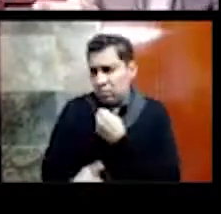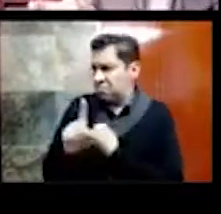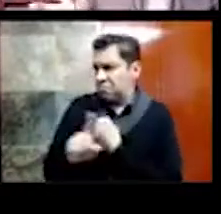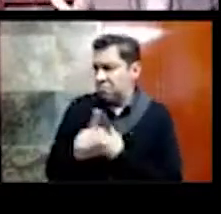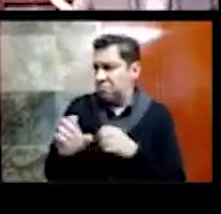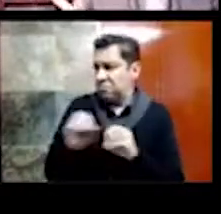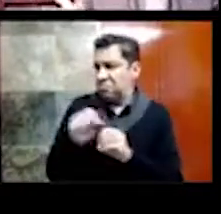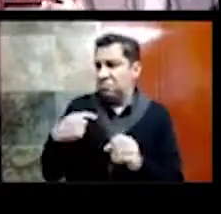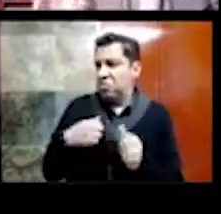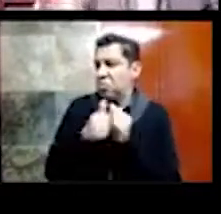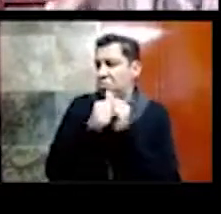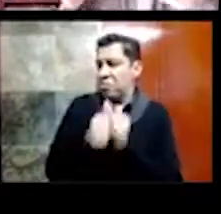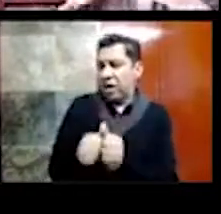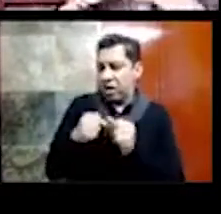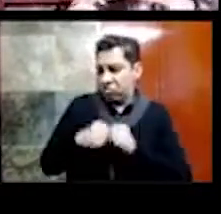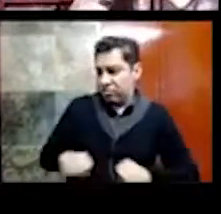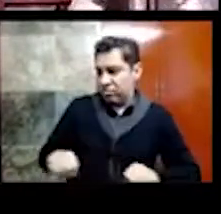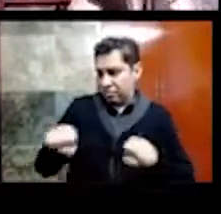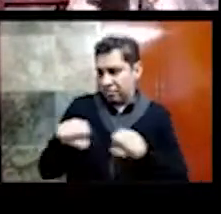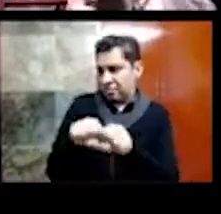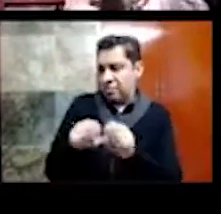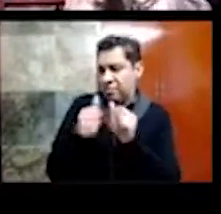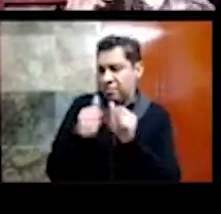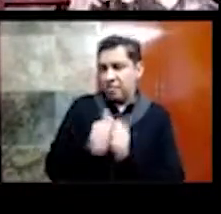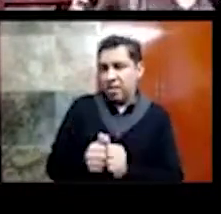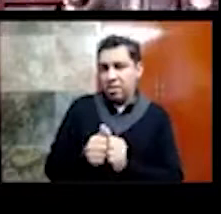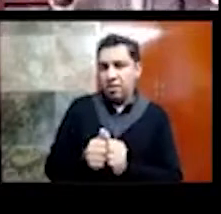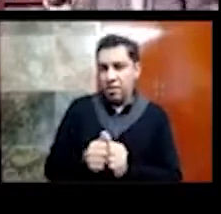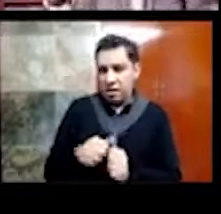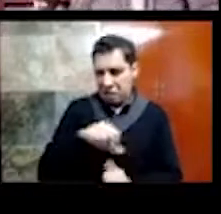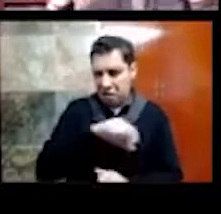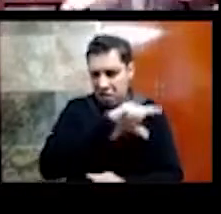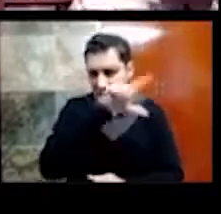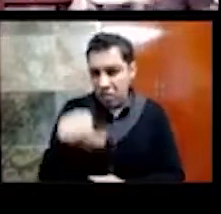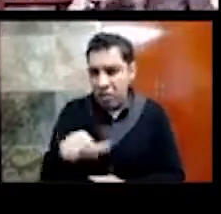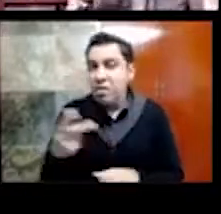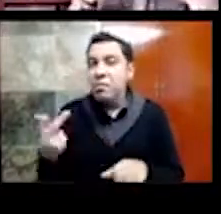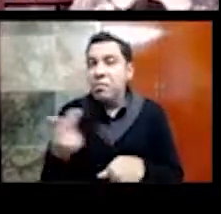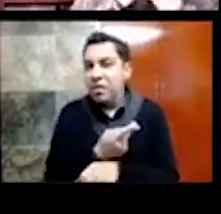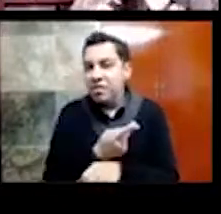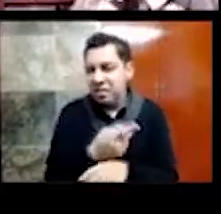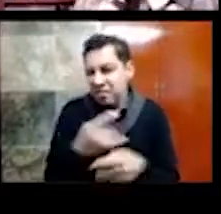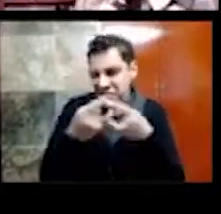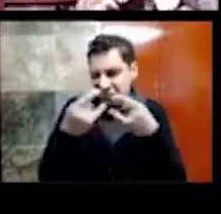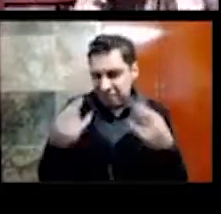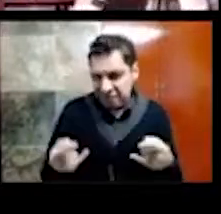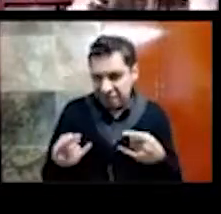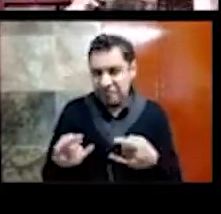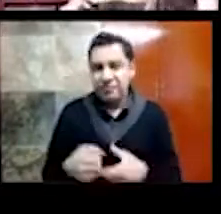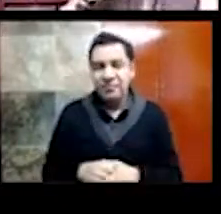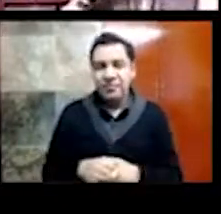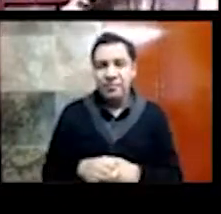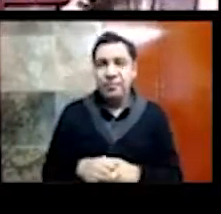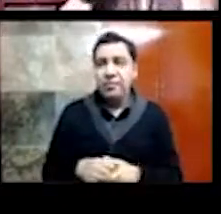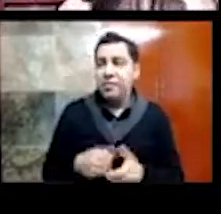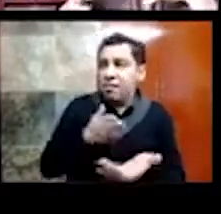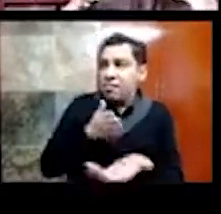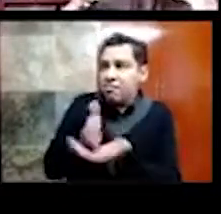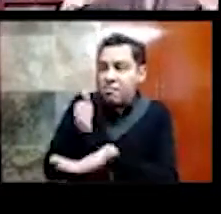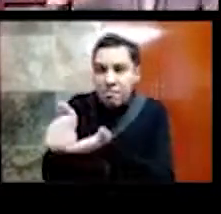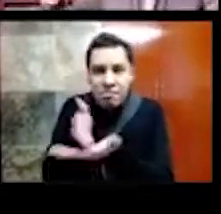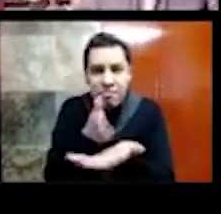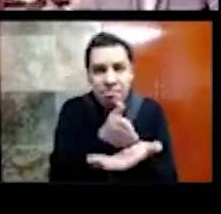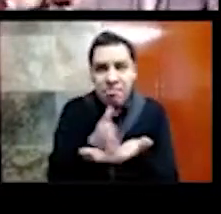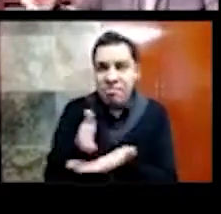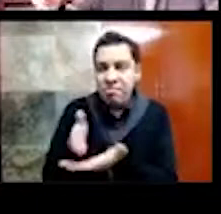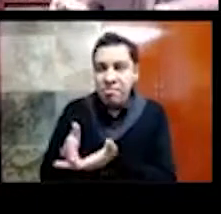me quedo en la sala, ¿no? Y al rato va va a saltar el refri, la despensa, etcétera,